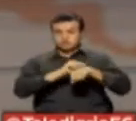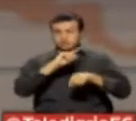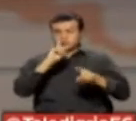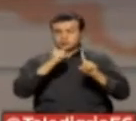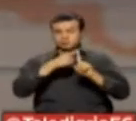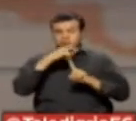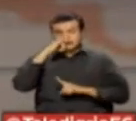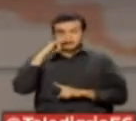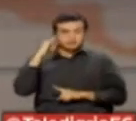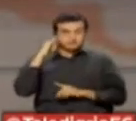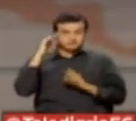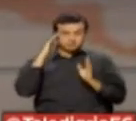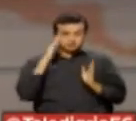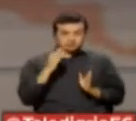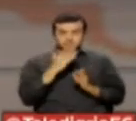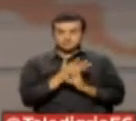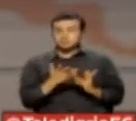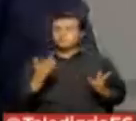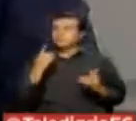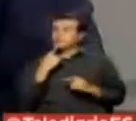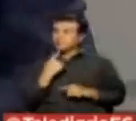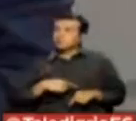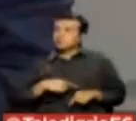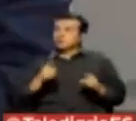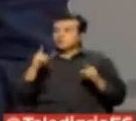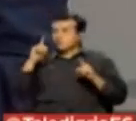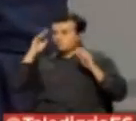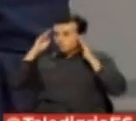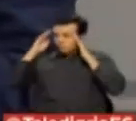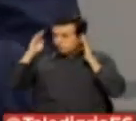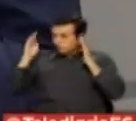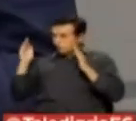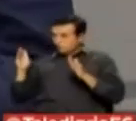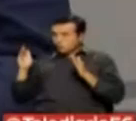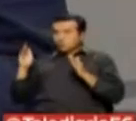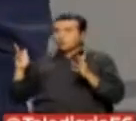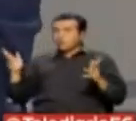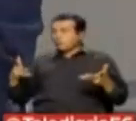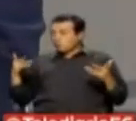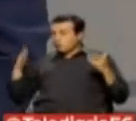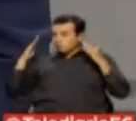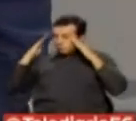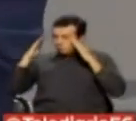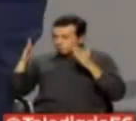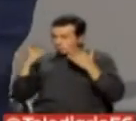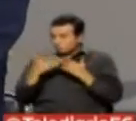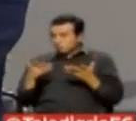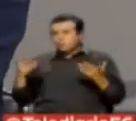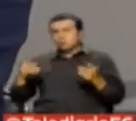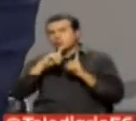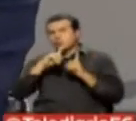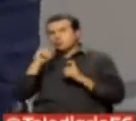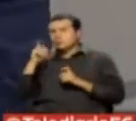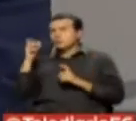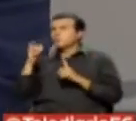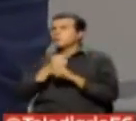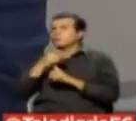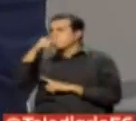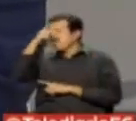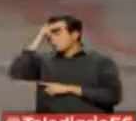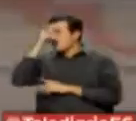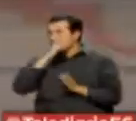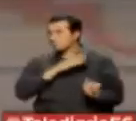primera infancia ahora usted nos sigue hablando desde un enfoque de él como el cómo conseguirlo y yo le pregunto que ha logrado pero